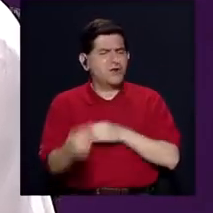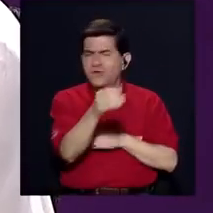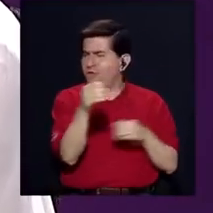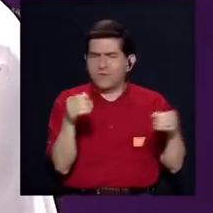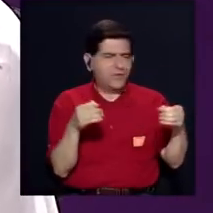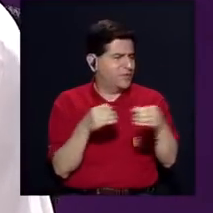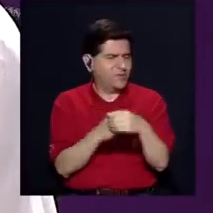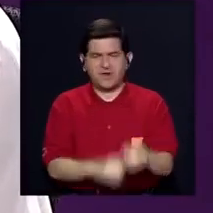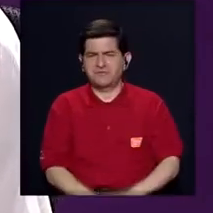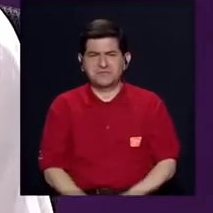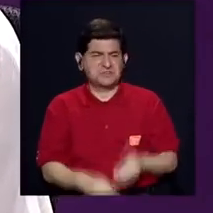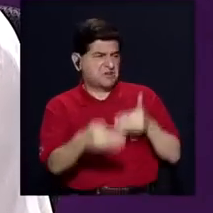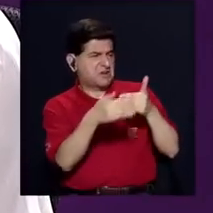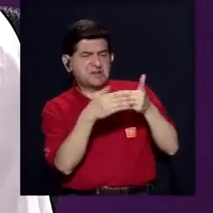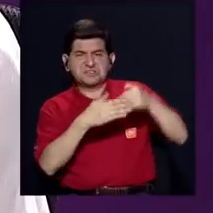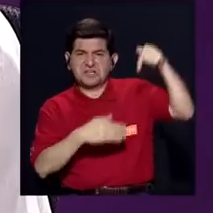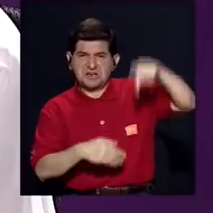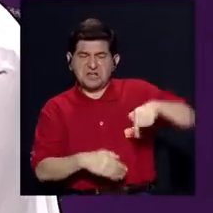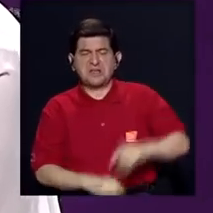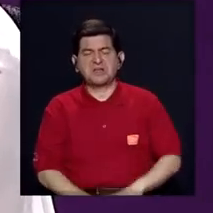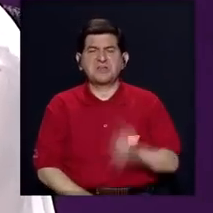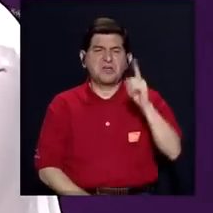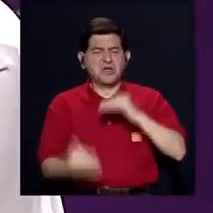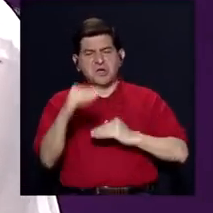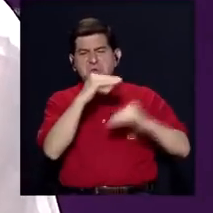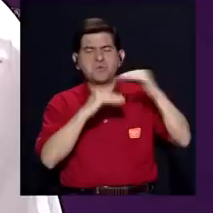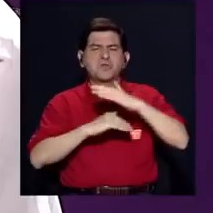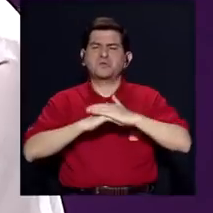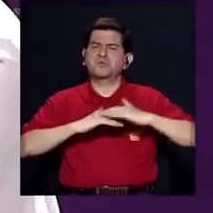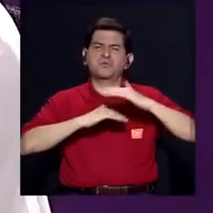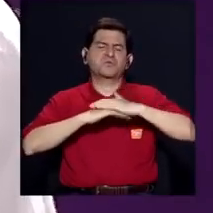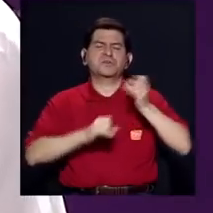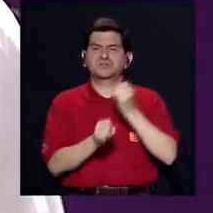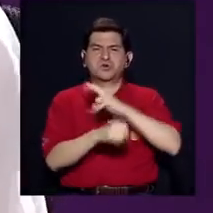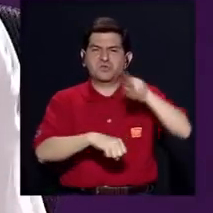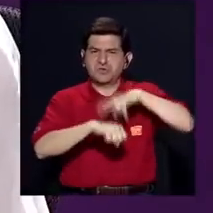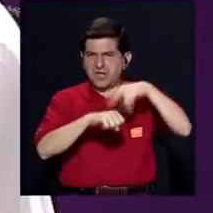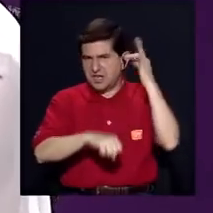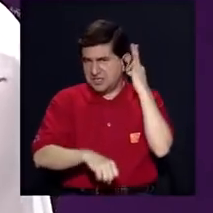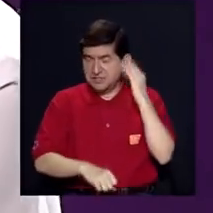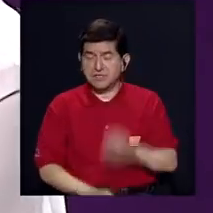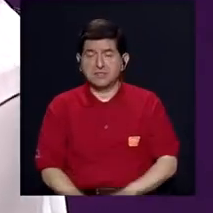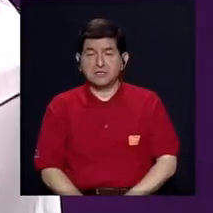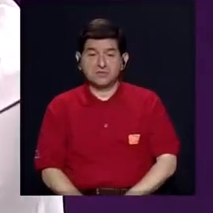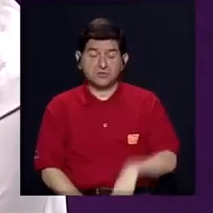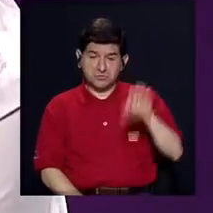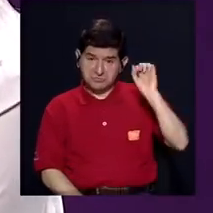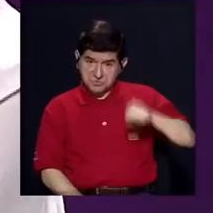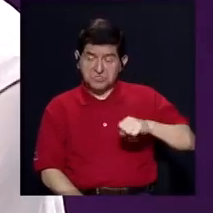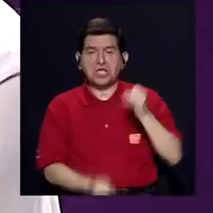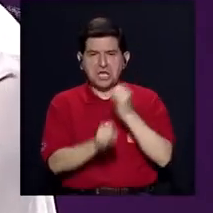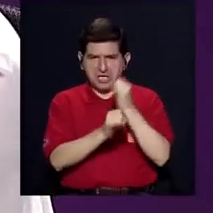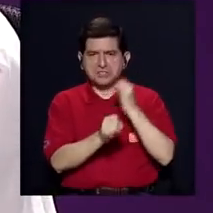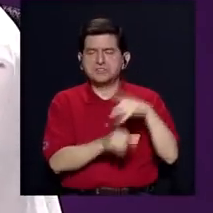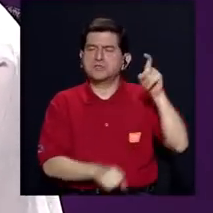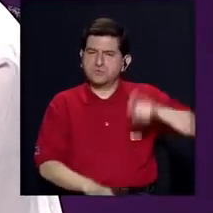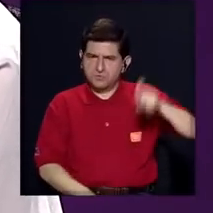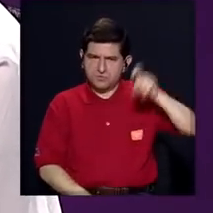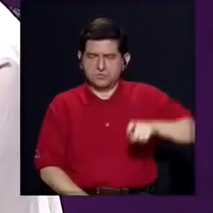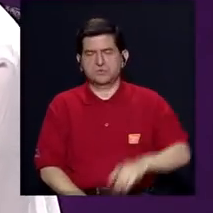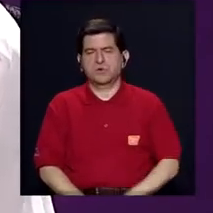aquí muy cerca en un cómodo edificio del inah en donde pues tiene que estar la institucionalidad